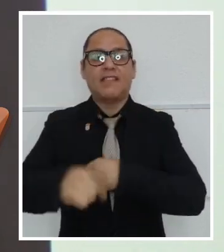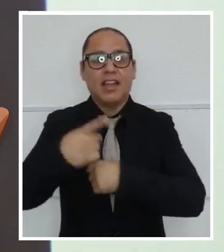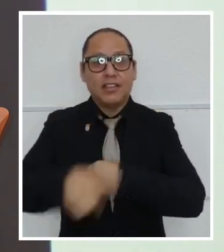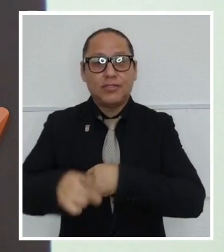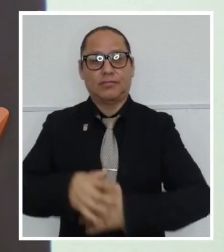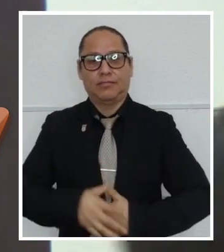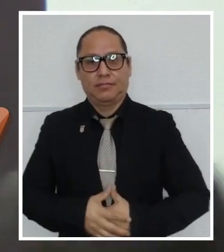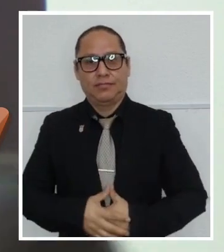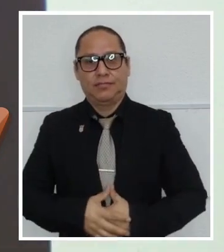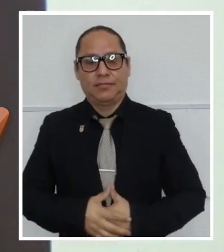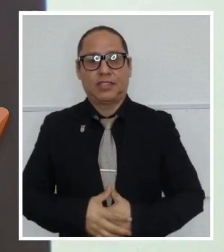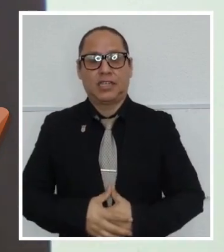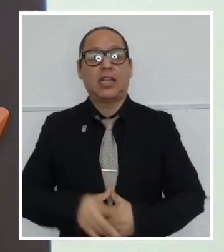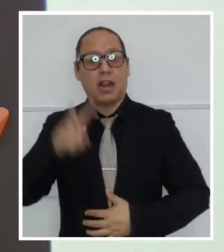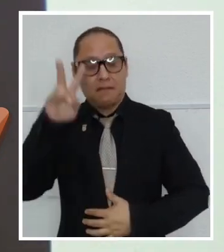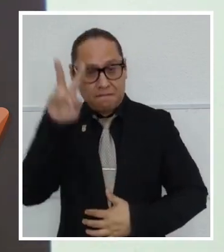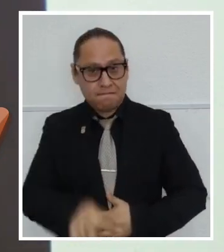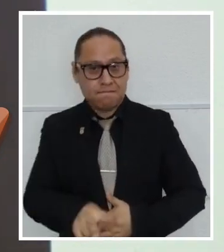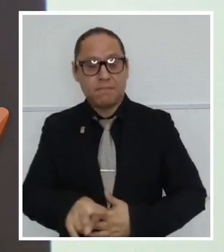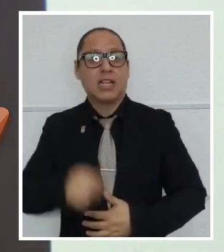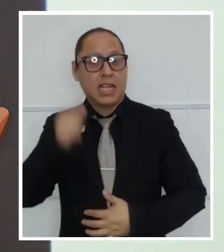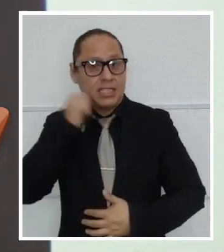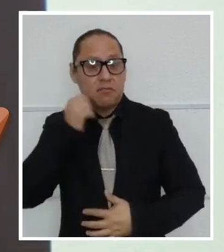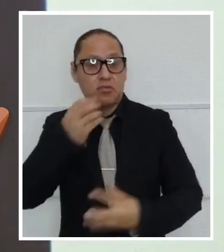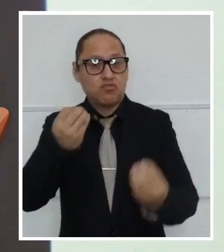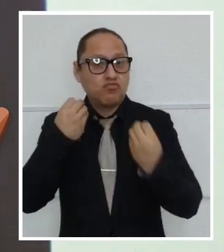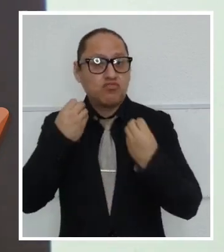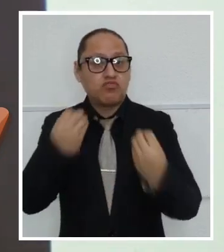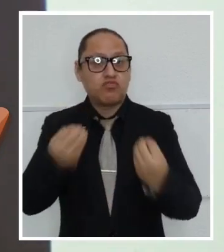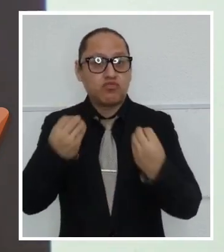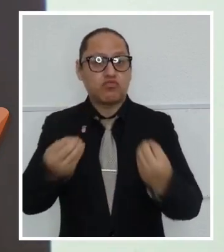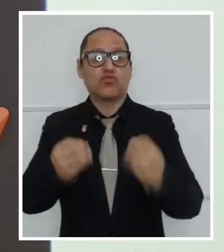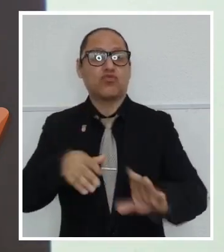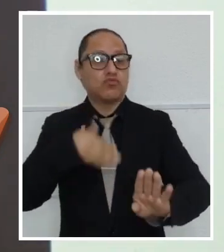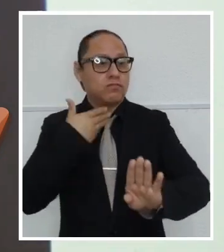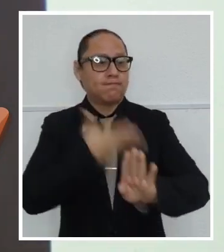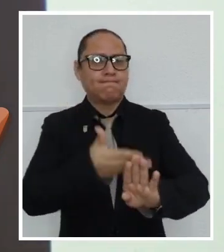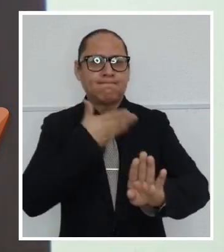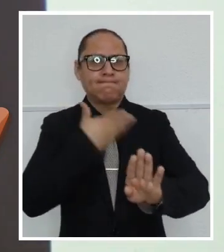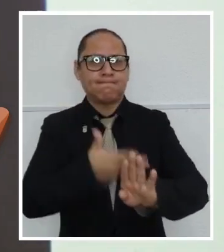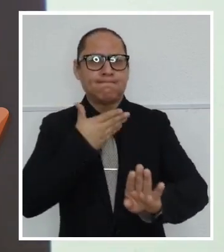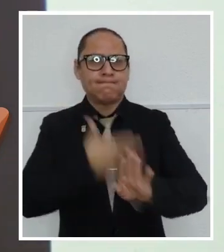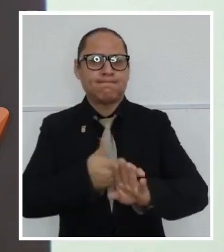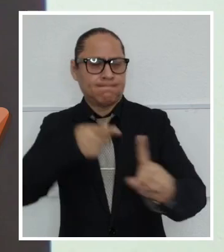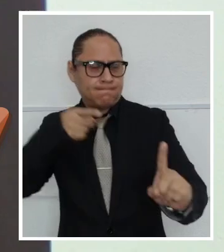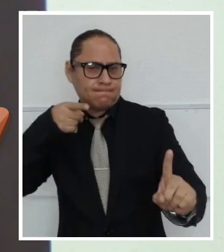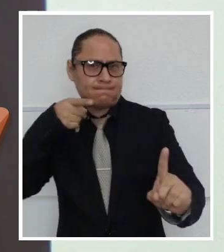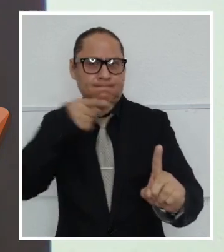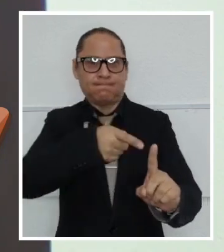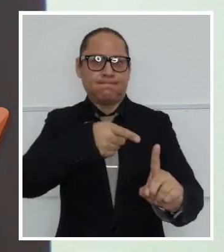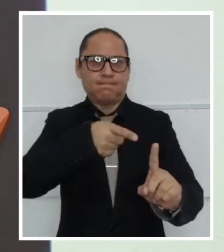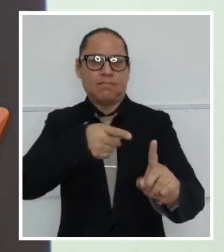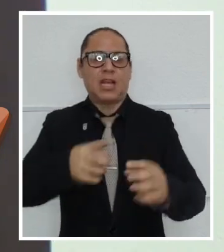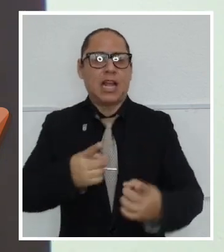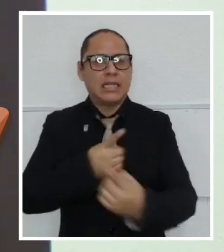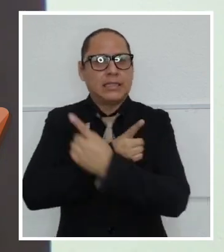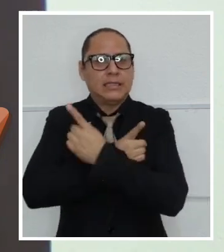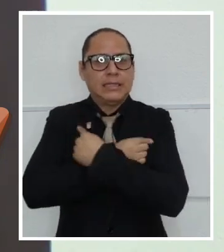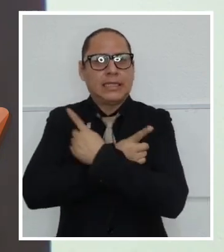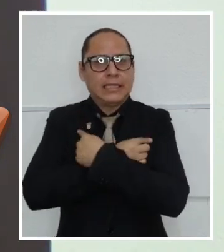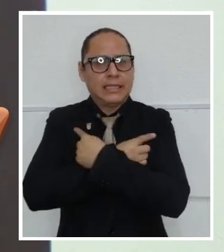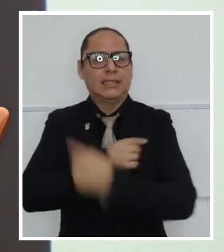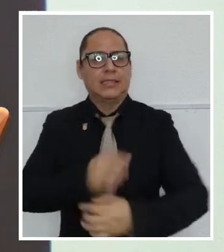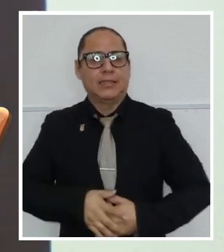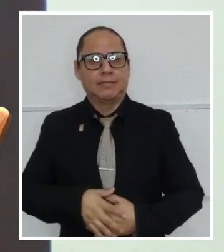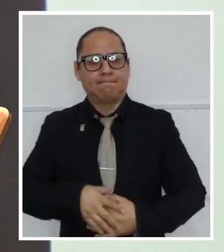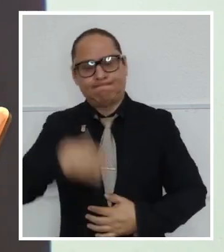provoca es una realidad que abunda que vulnera que ataca directamente a la dignidad y